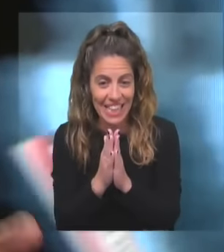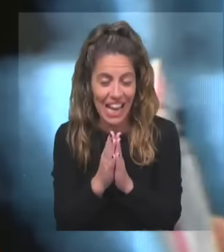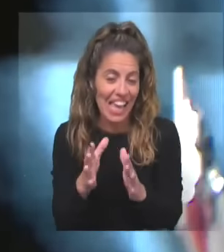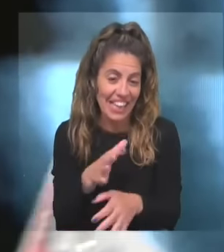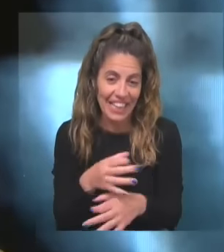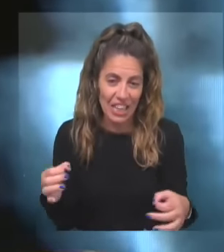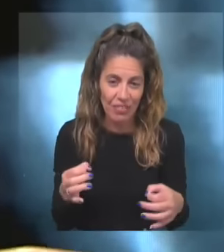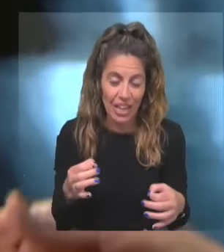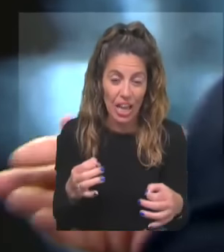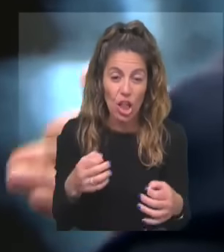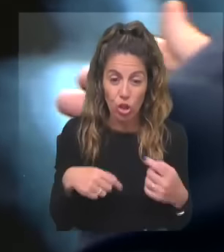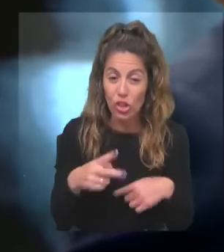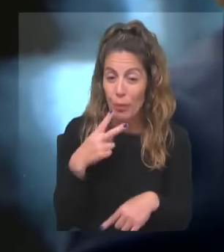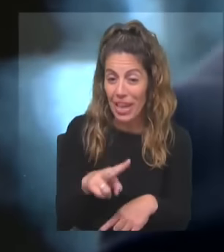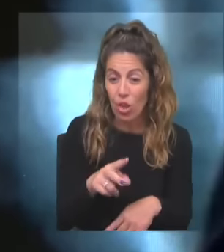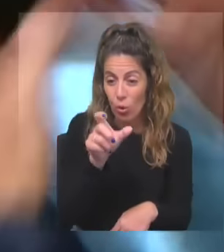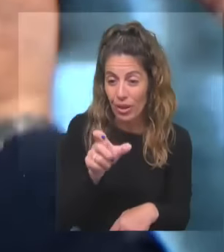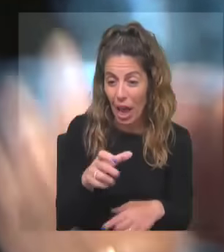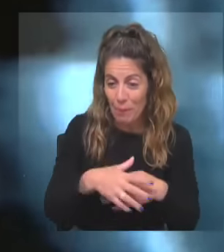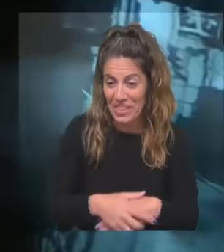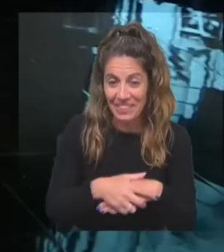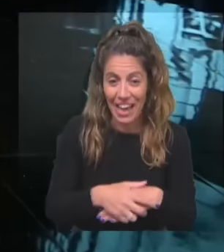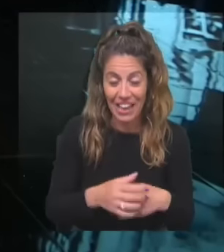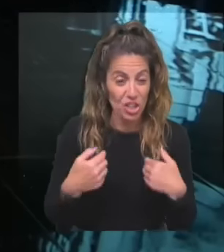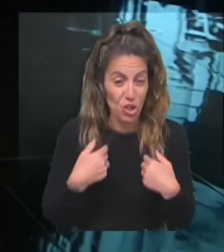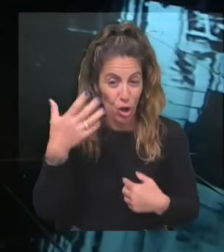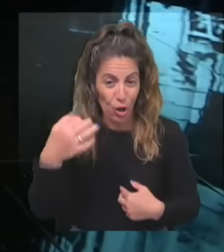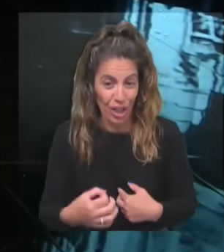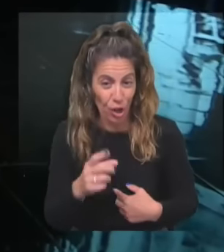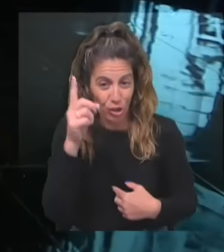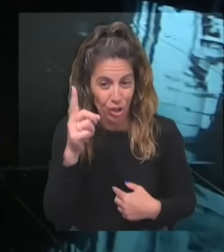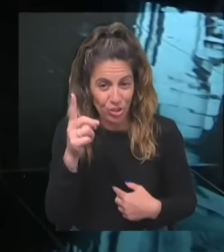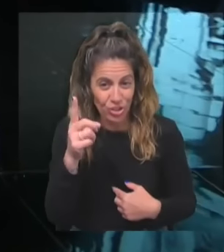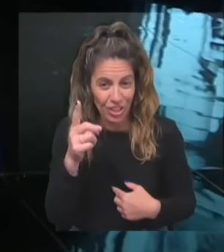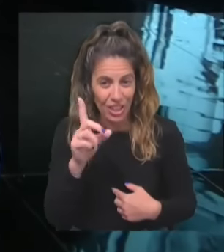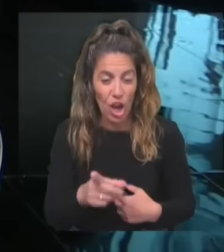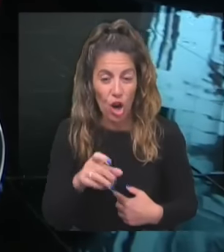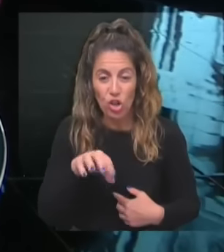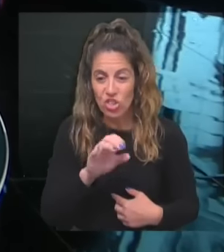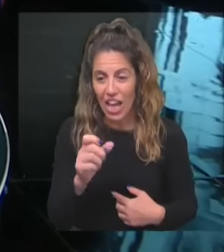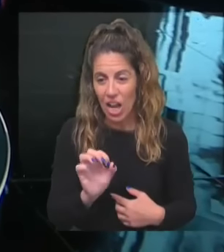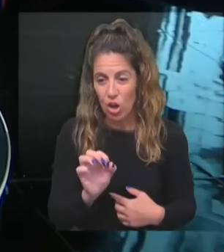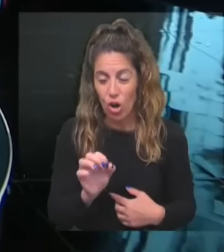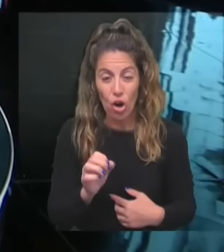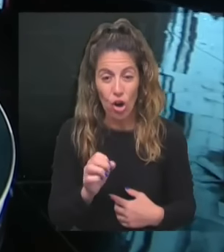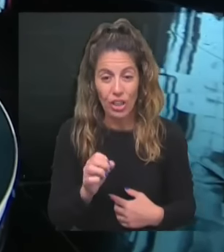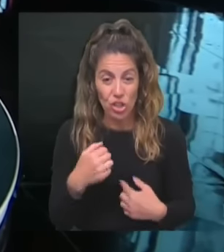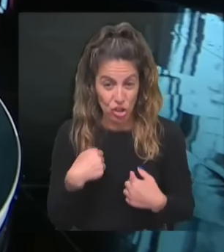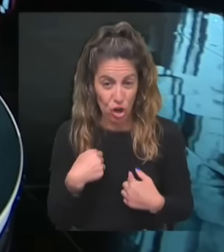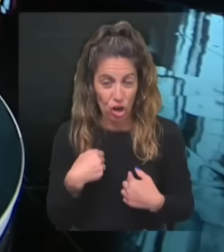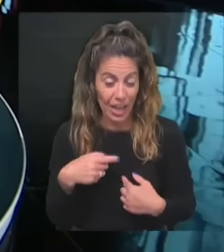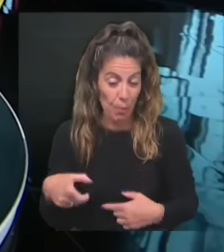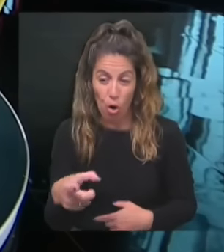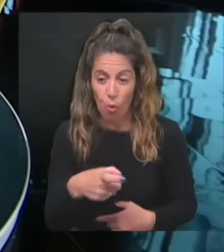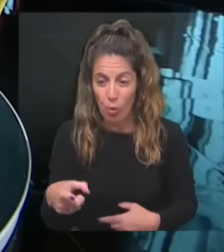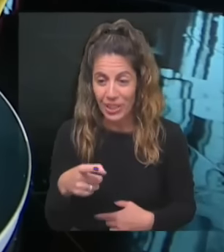a un sí, cristiano. Claro. Eso es lo que yo quería preguntarte. Por eso mismo, Gonzalo y yo, que éramos ateos, comunistas, y Perico, y